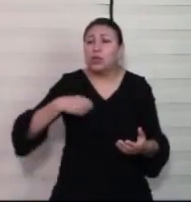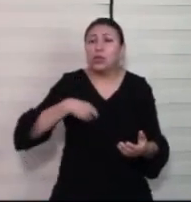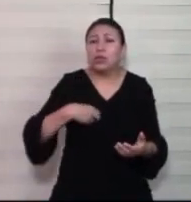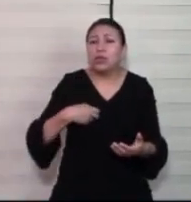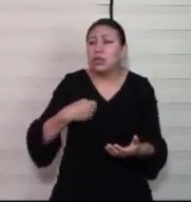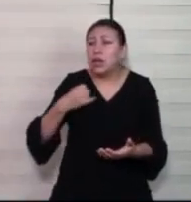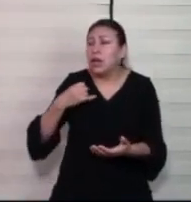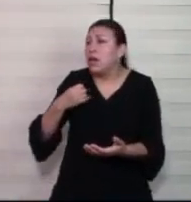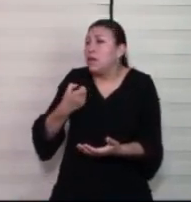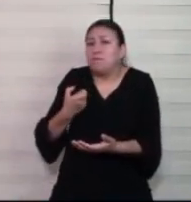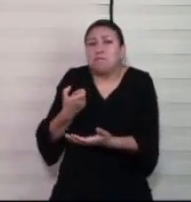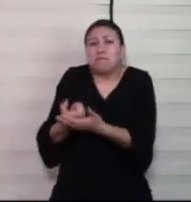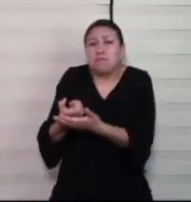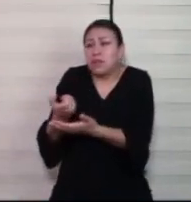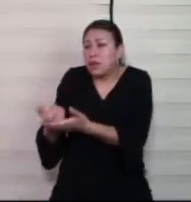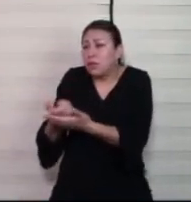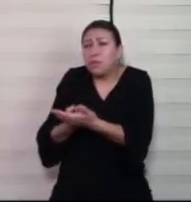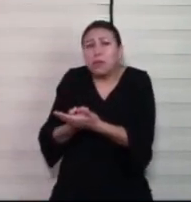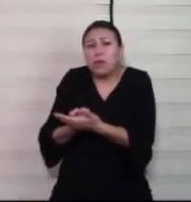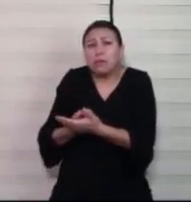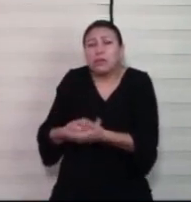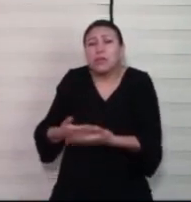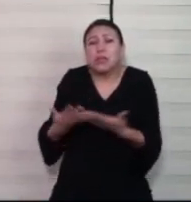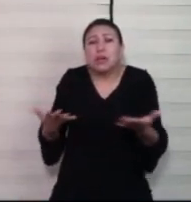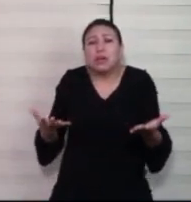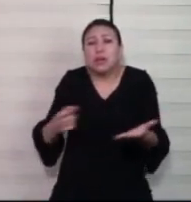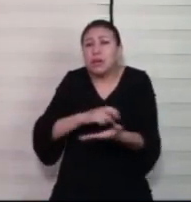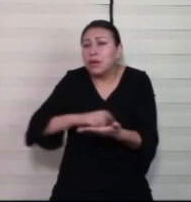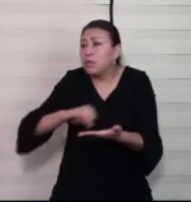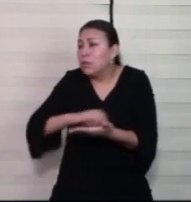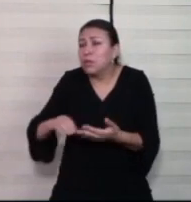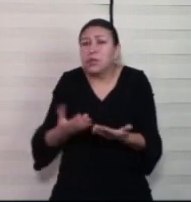ya gastamos y ahora no dejan que la gente venga.